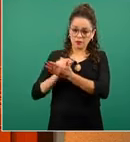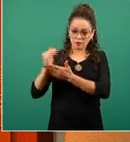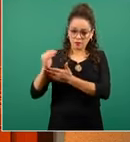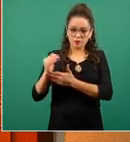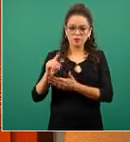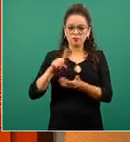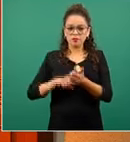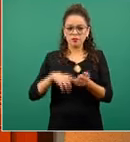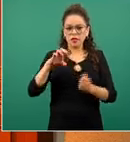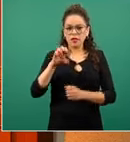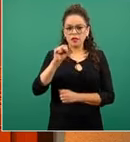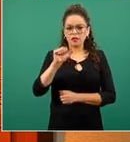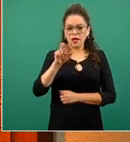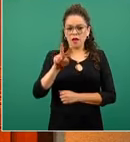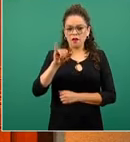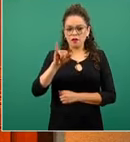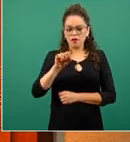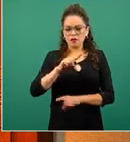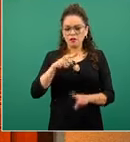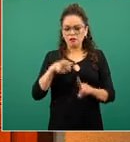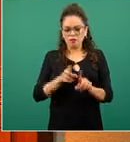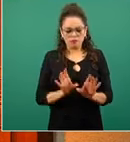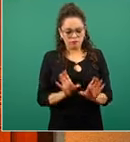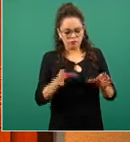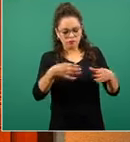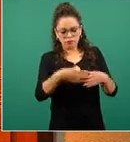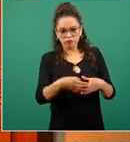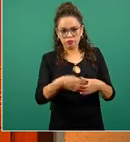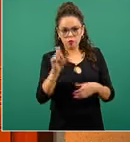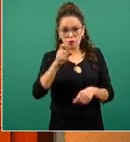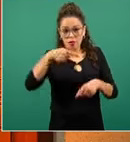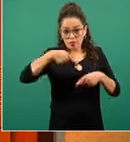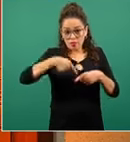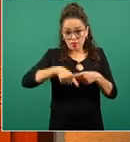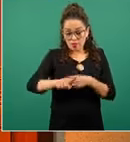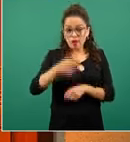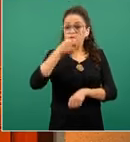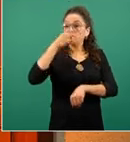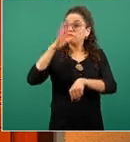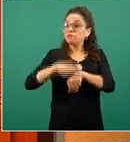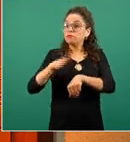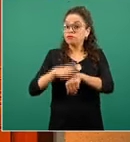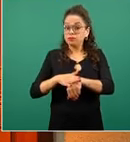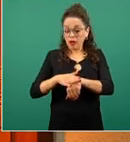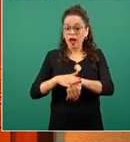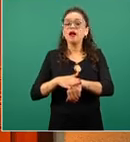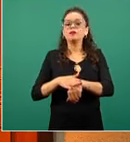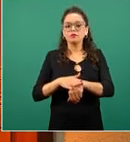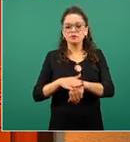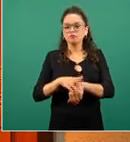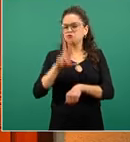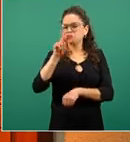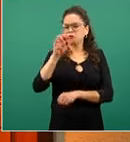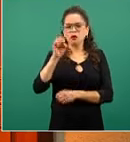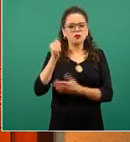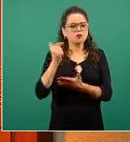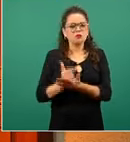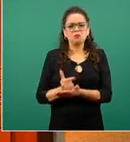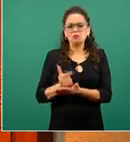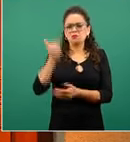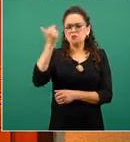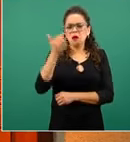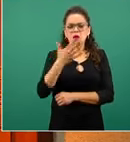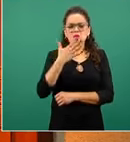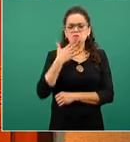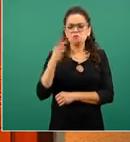sido ESAVIS que se clasifican al momento inicial, al momento de su notificación, como ESAVIS no graves, es decir,